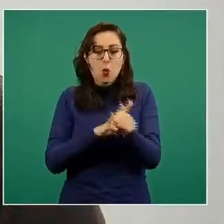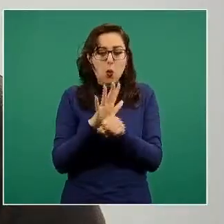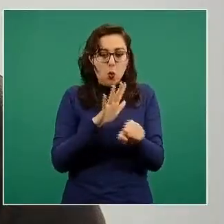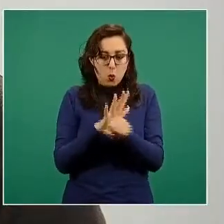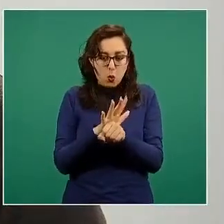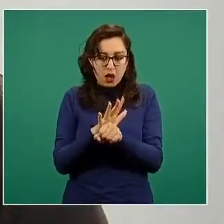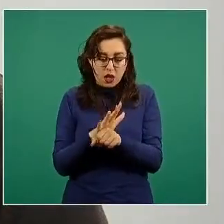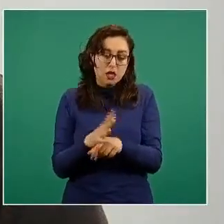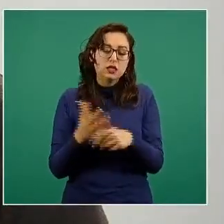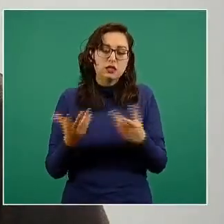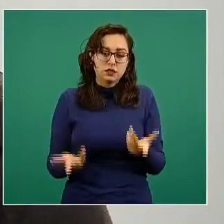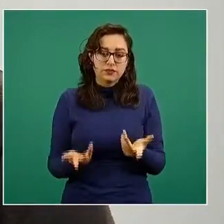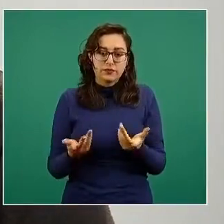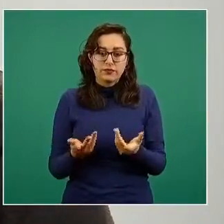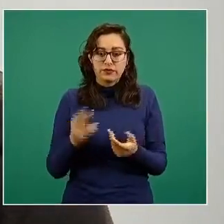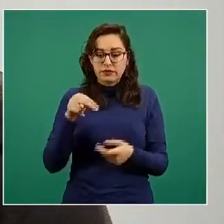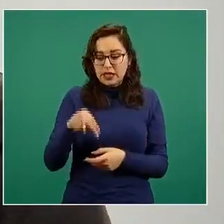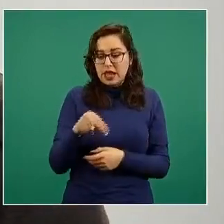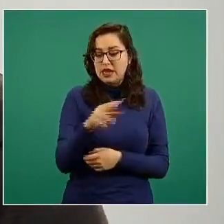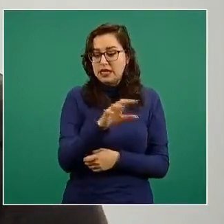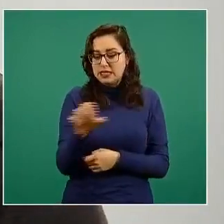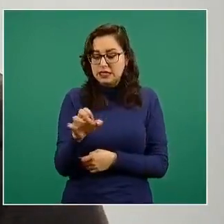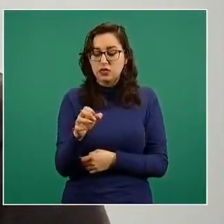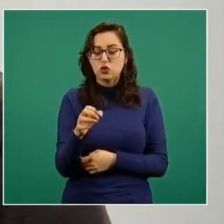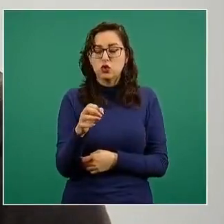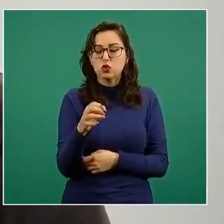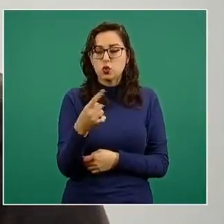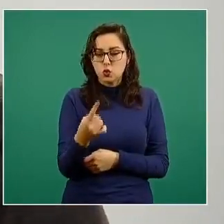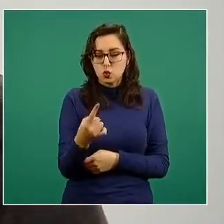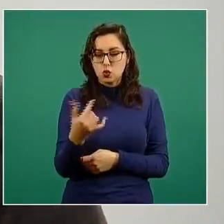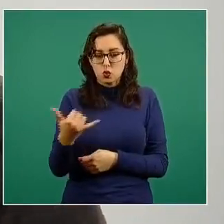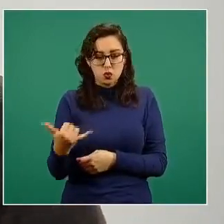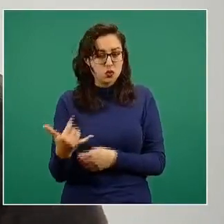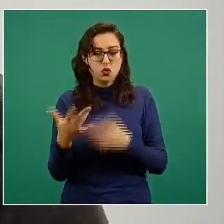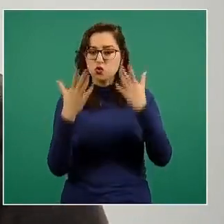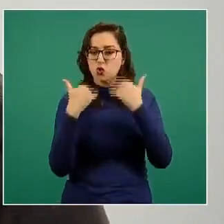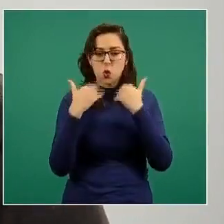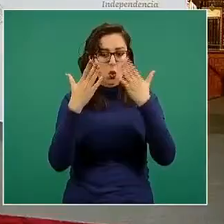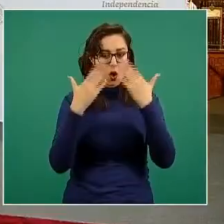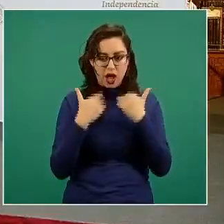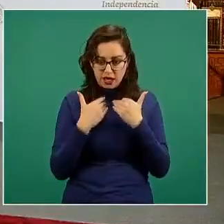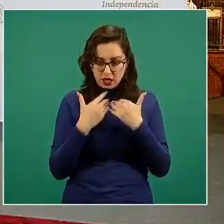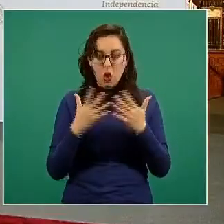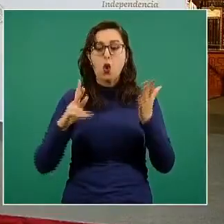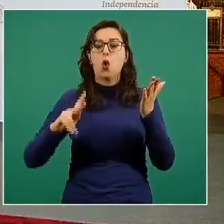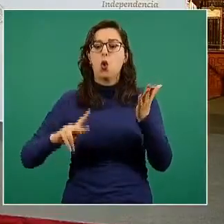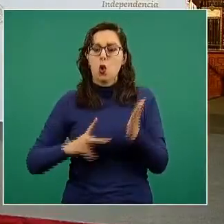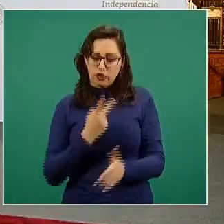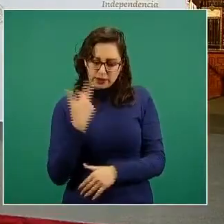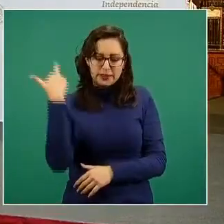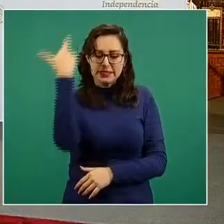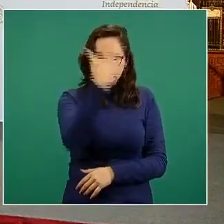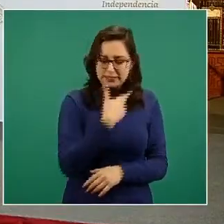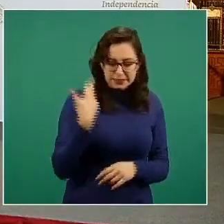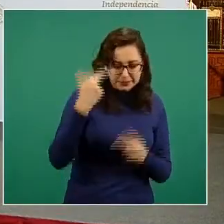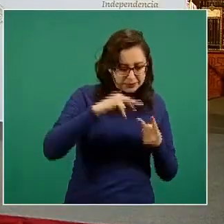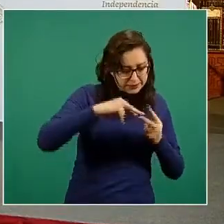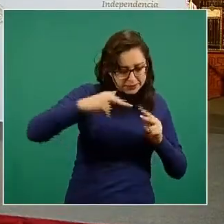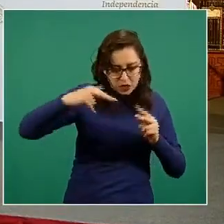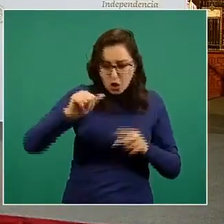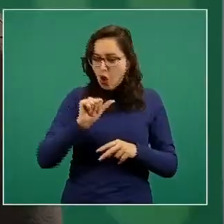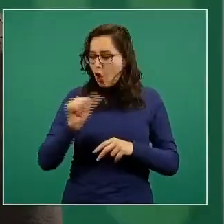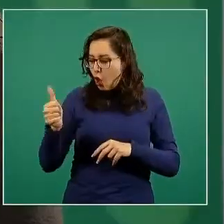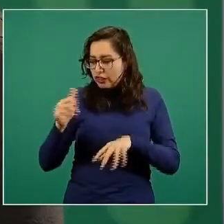de esta nueva variante, que es la N501Y, y no se encontró. Se volvió a hacer la revisión correspondiente, se buscaron